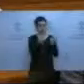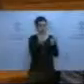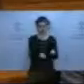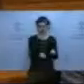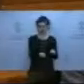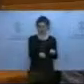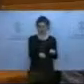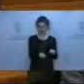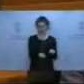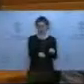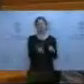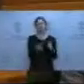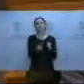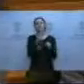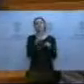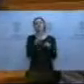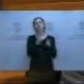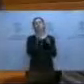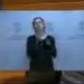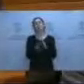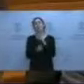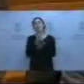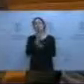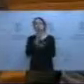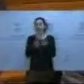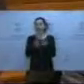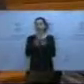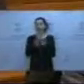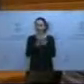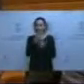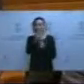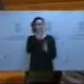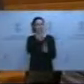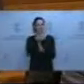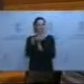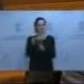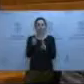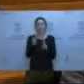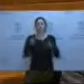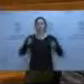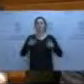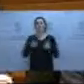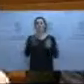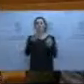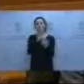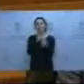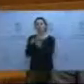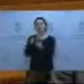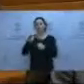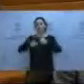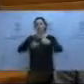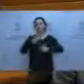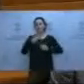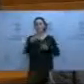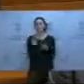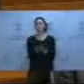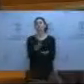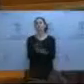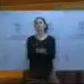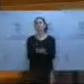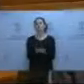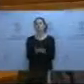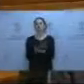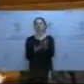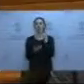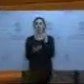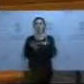cerraría y a pesar de que usted visitó Cangas de Narcea, se reunió con las familias y les dijo que contemplaba muy seriamente que esa